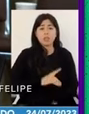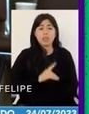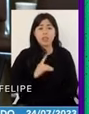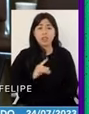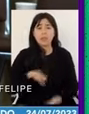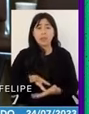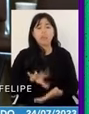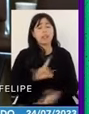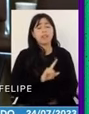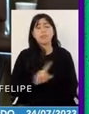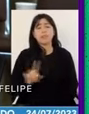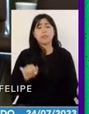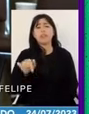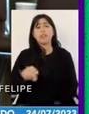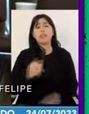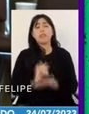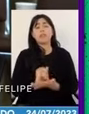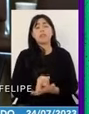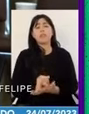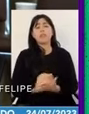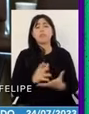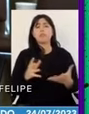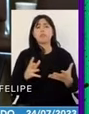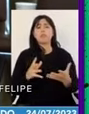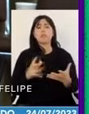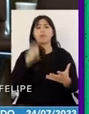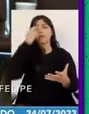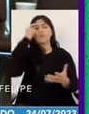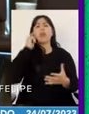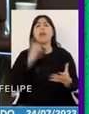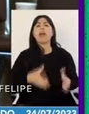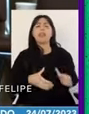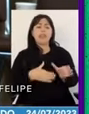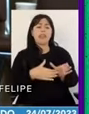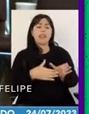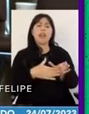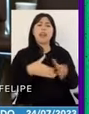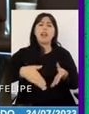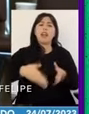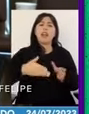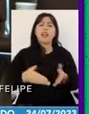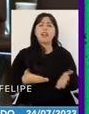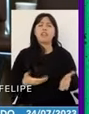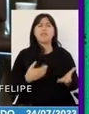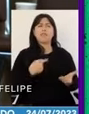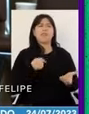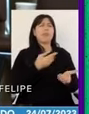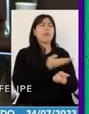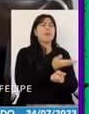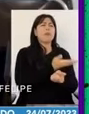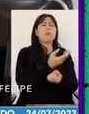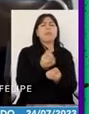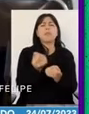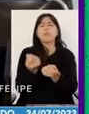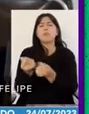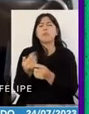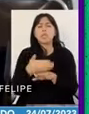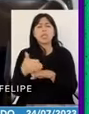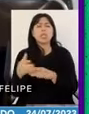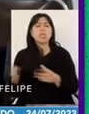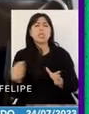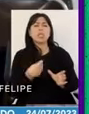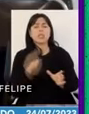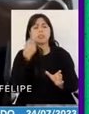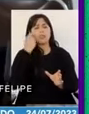tan prestigiada, esté con un tarro en la calle, la verdad es que no habla de un Chile consciente del rol